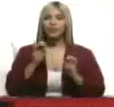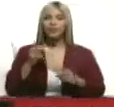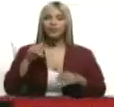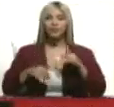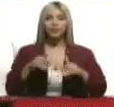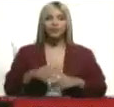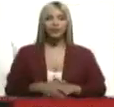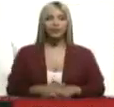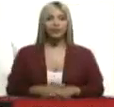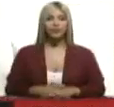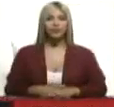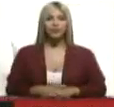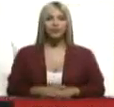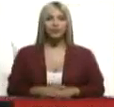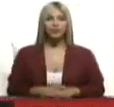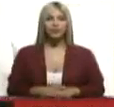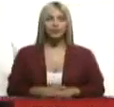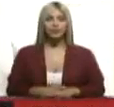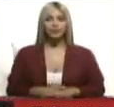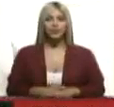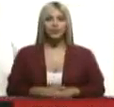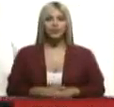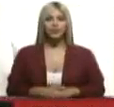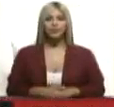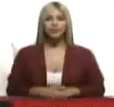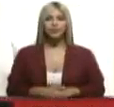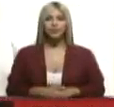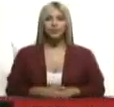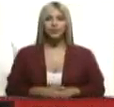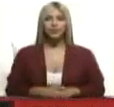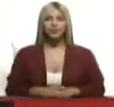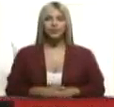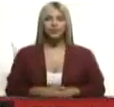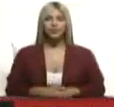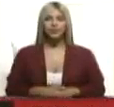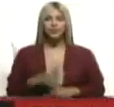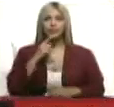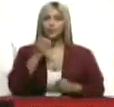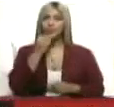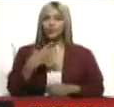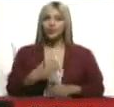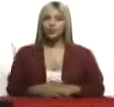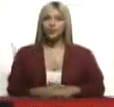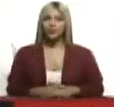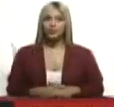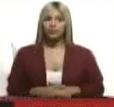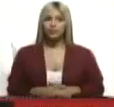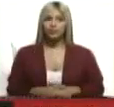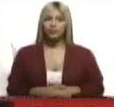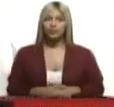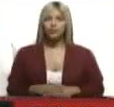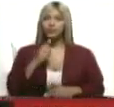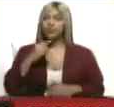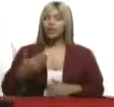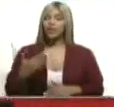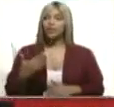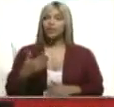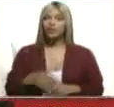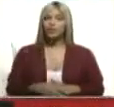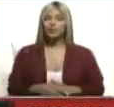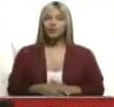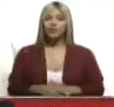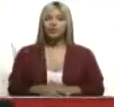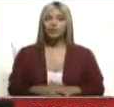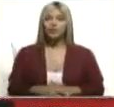Cierto. Manzanilla en la mañana, se puede llamar, que fue lo que me... Pero bueno, miren, gracias, ¿verdad? La importancia de Citgo. Sí. Que